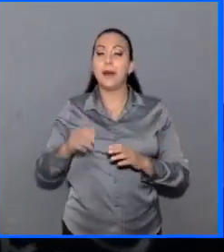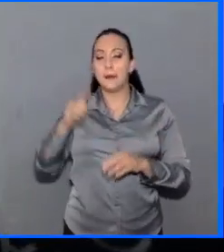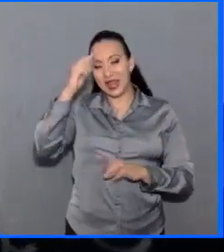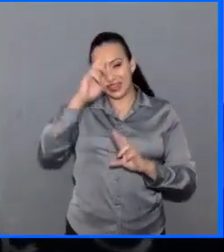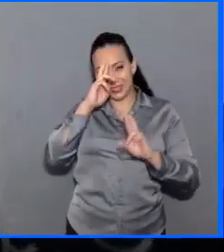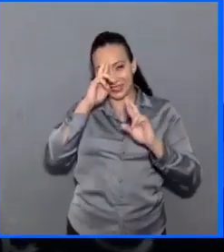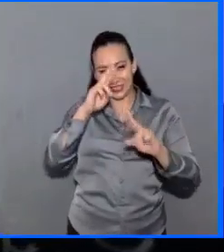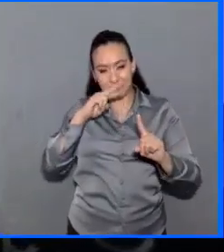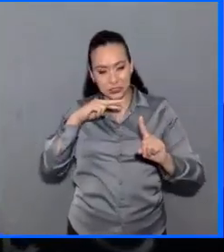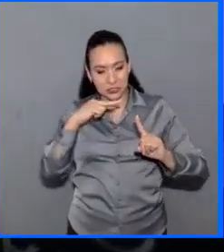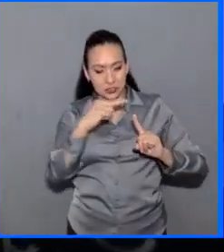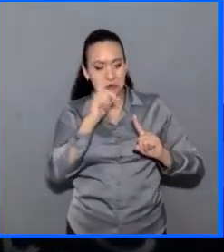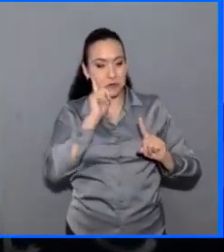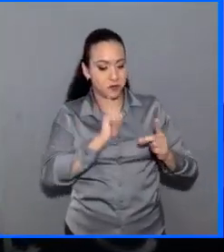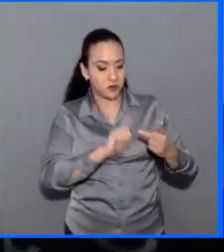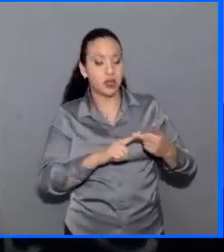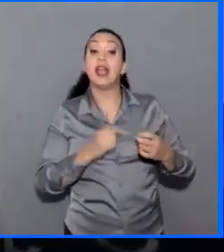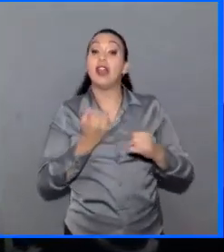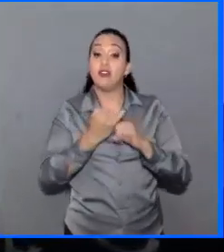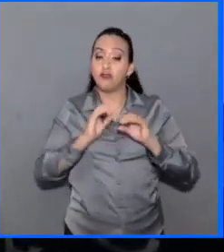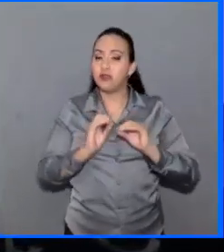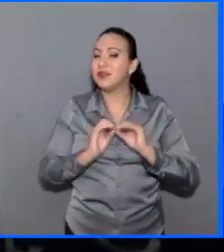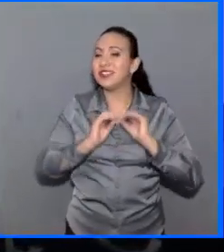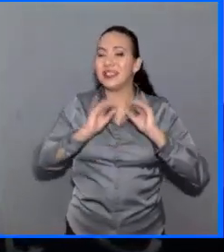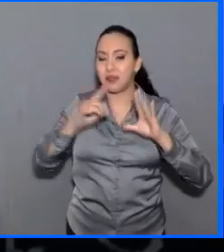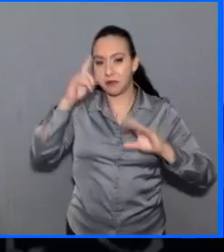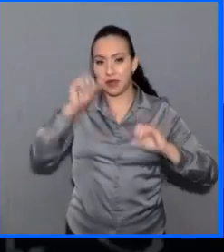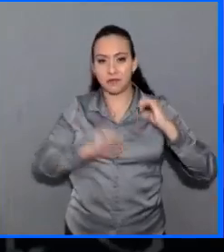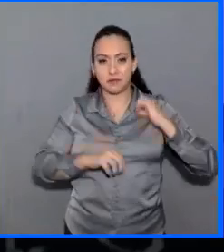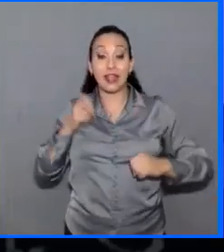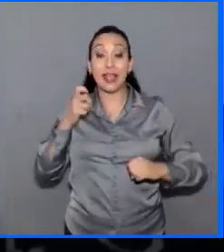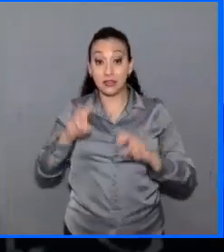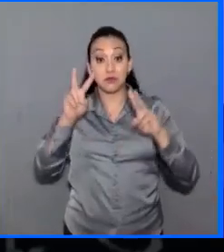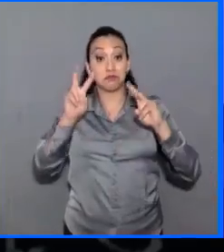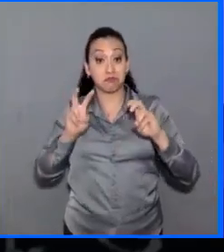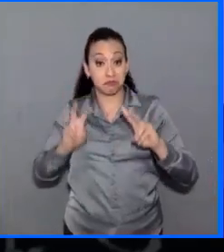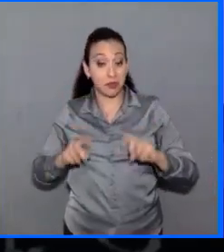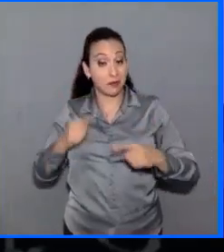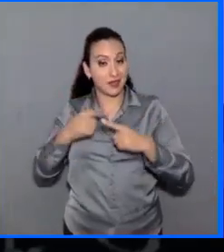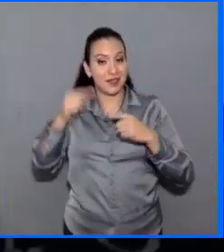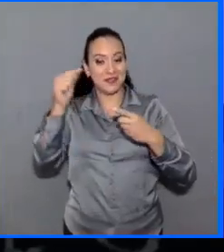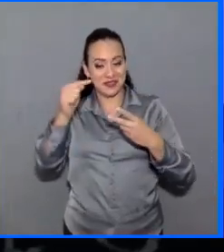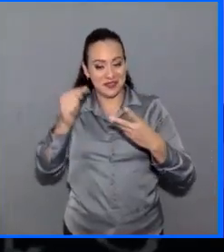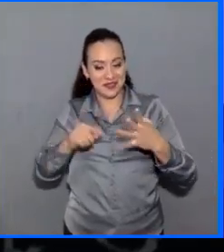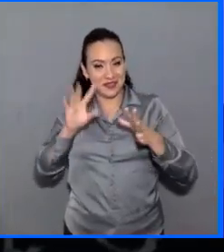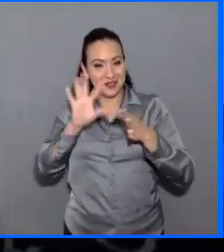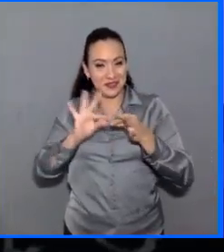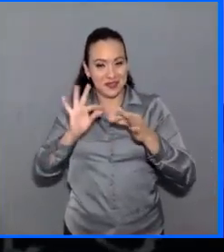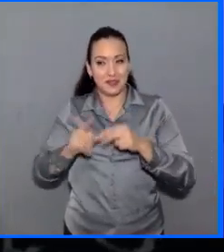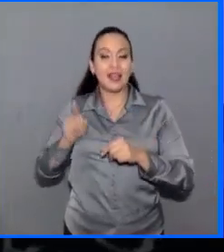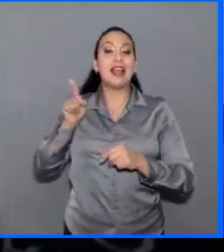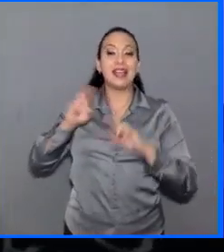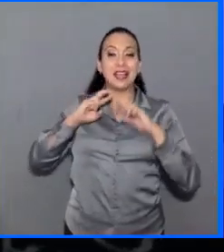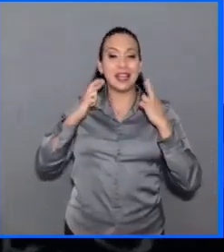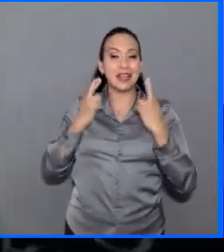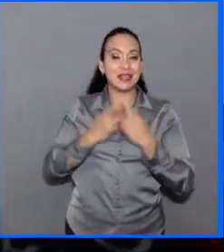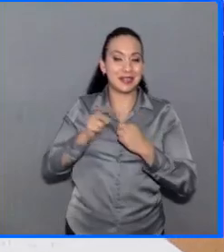servicio judicial son algunos de los temas sobre los que se han dialogado con representantes de las altas cortes